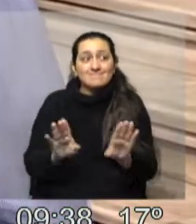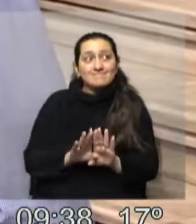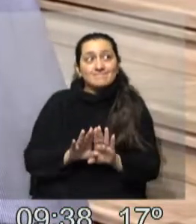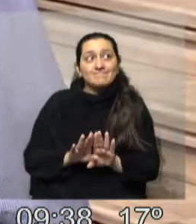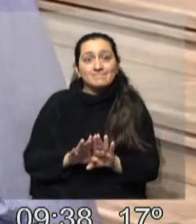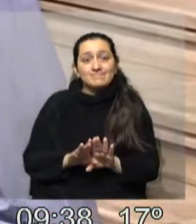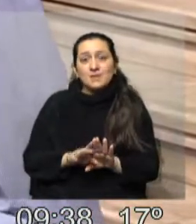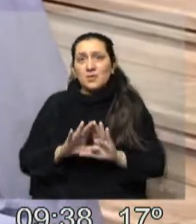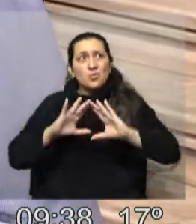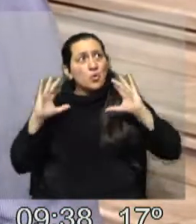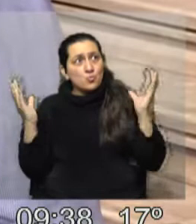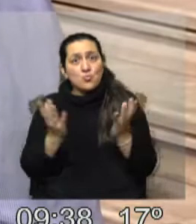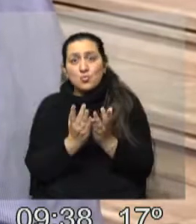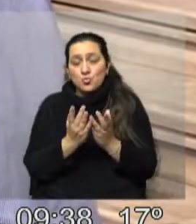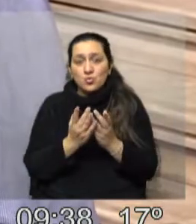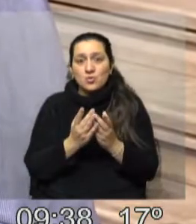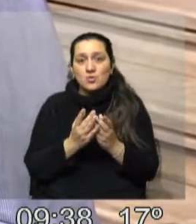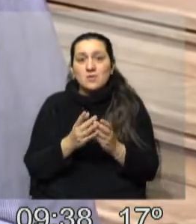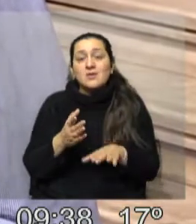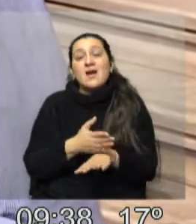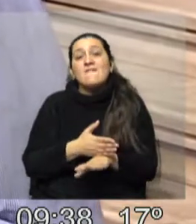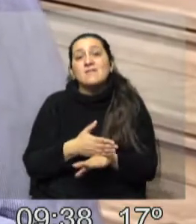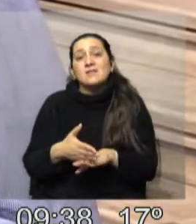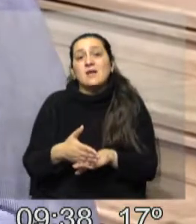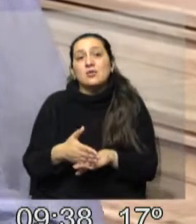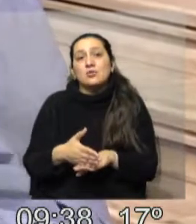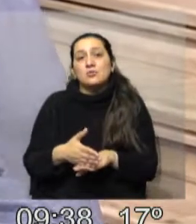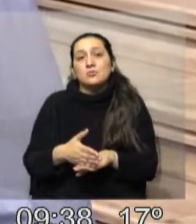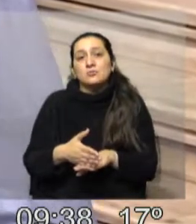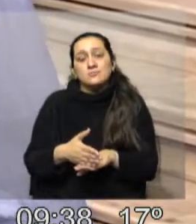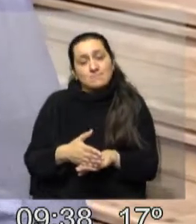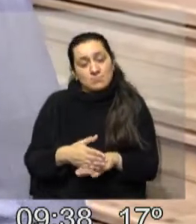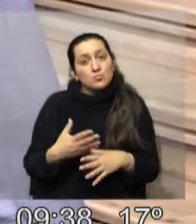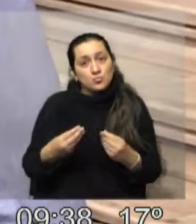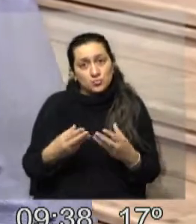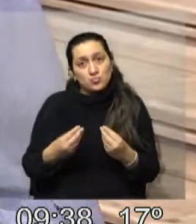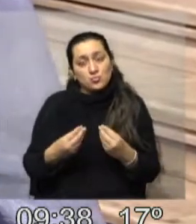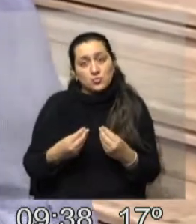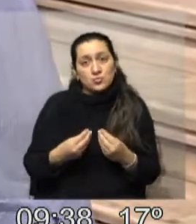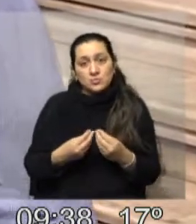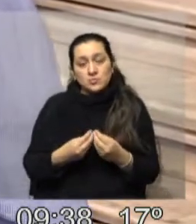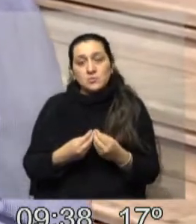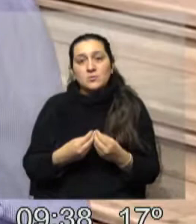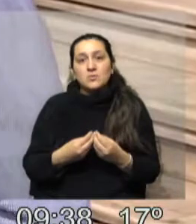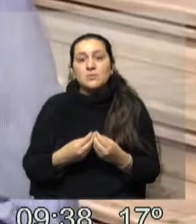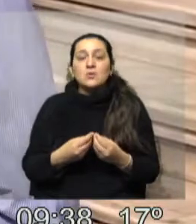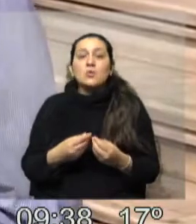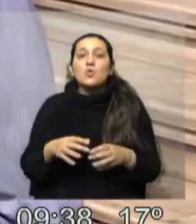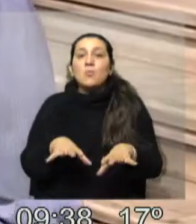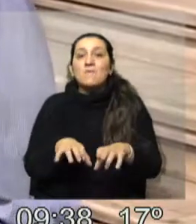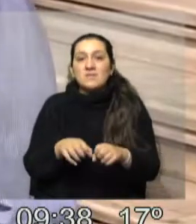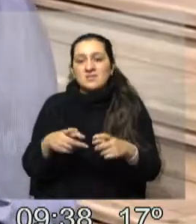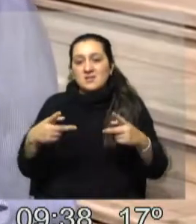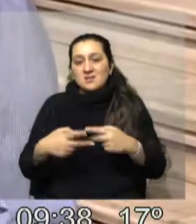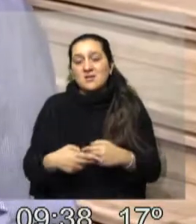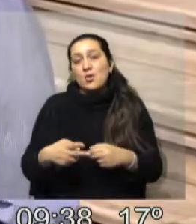se tomaron en todo el mundo, no solo acá, que afectaron de forma radical cómo se habitaba en el LPM. Se